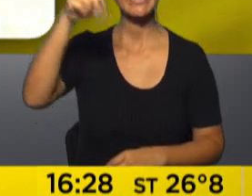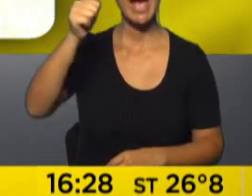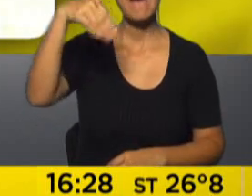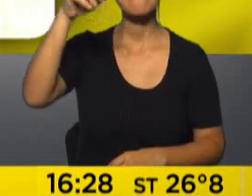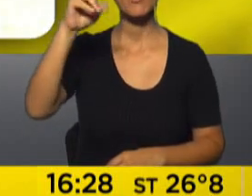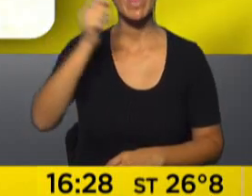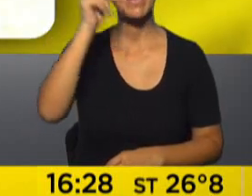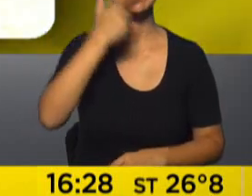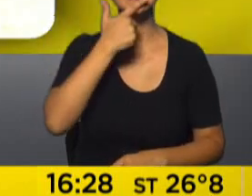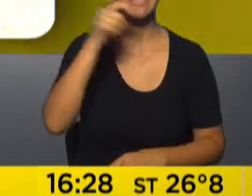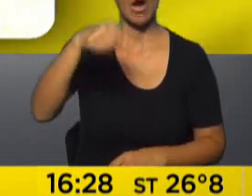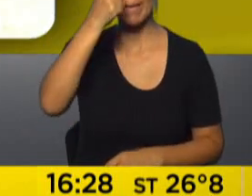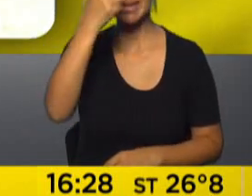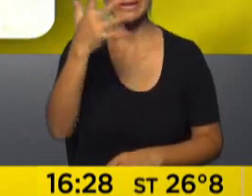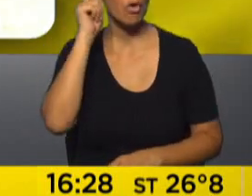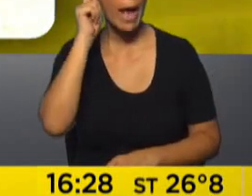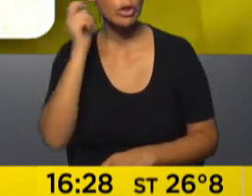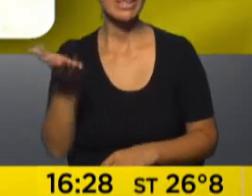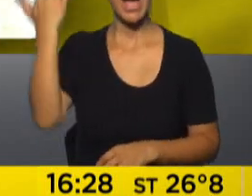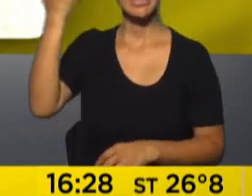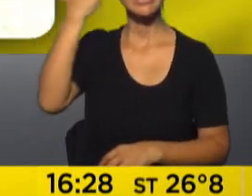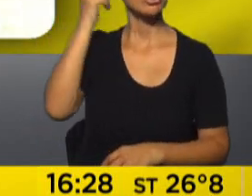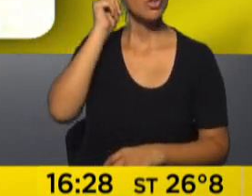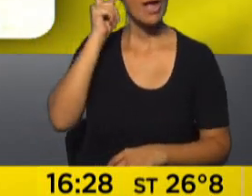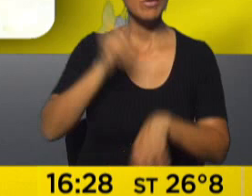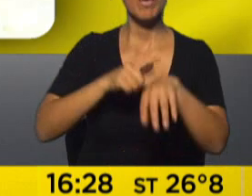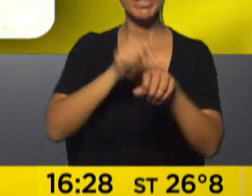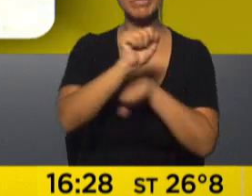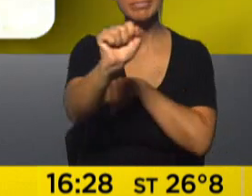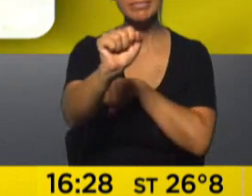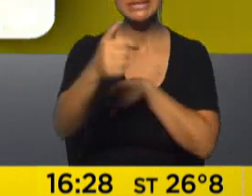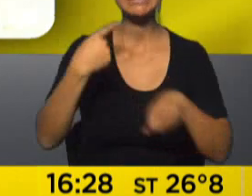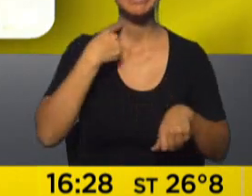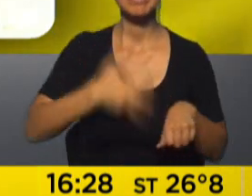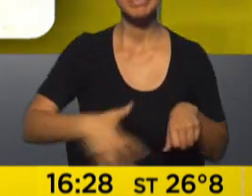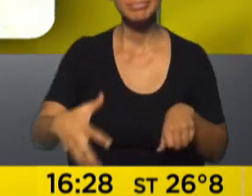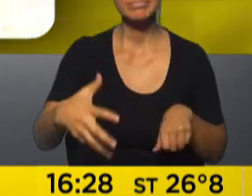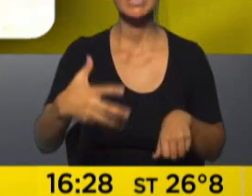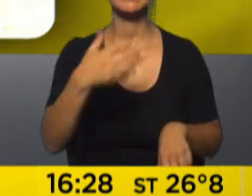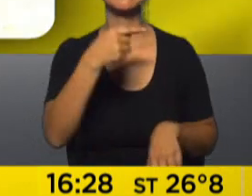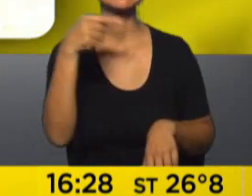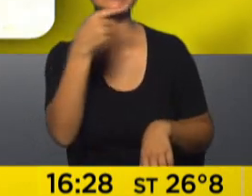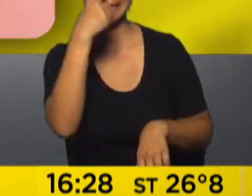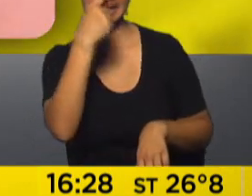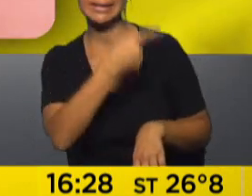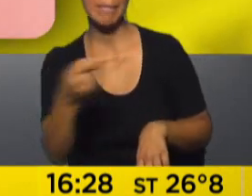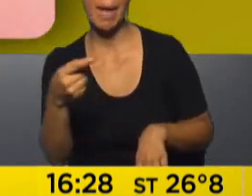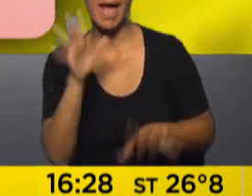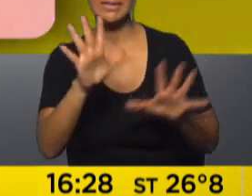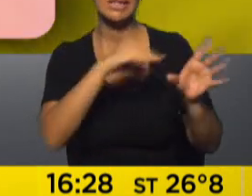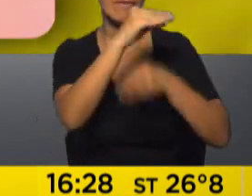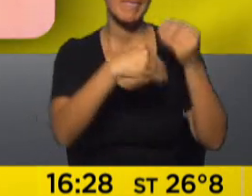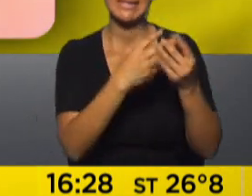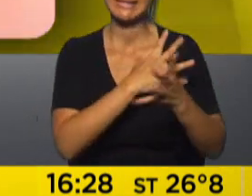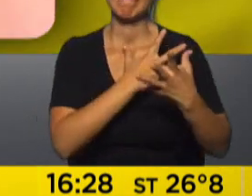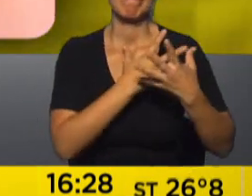tenía 18 y recién culminaba sus estudios secundarios, un embarazo de 7 semanas se convirtió en una tragedia familiar y personal.